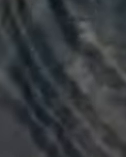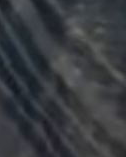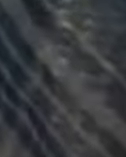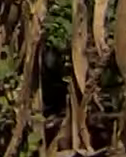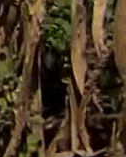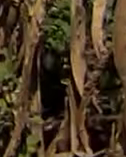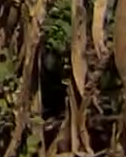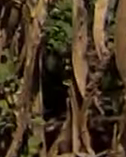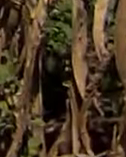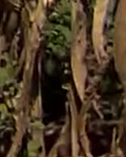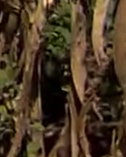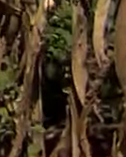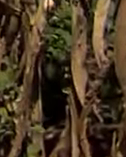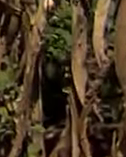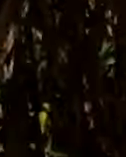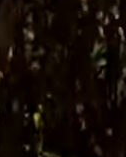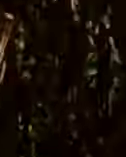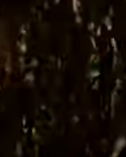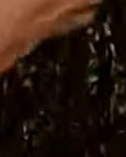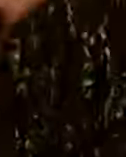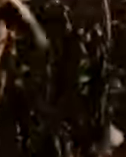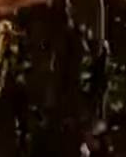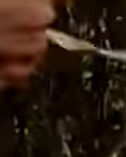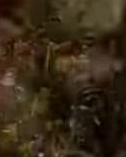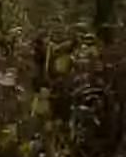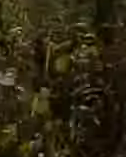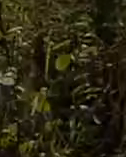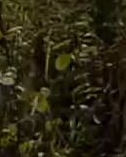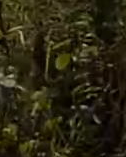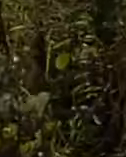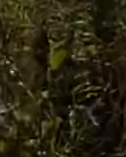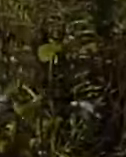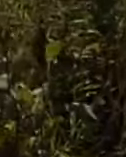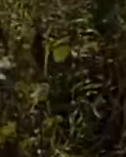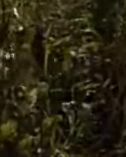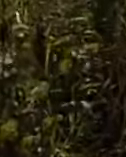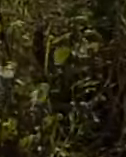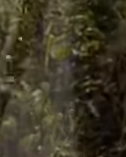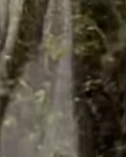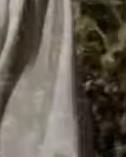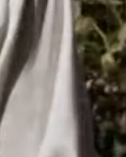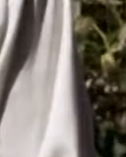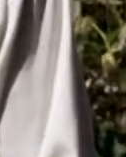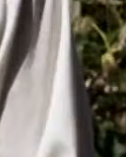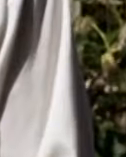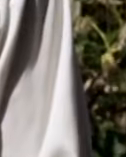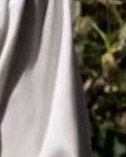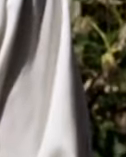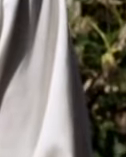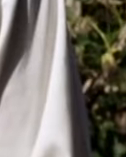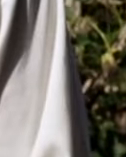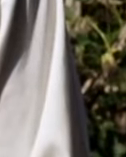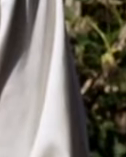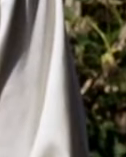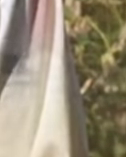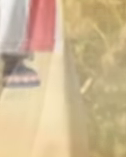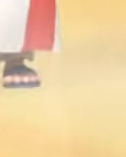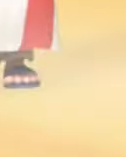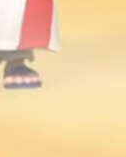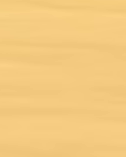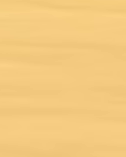Pues estoy contento porque con ese sistema tengo más forma de buscar dinero para que yo ayude a mis familias.